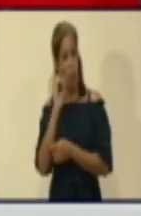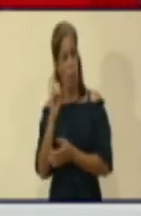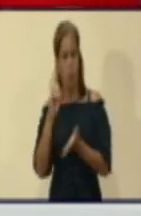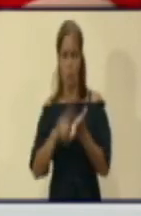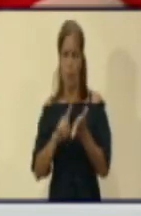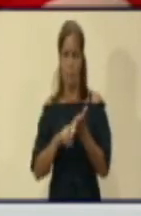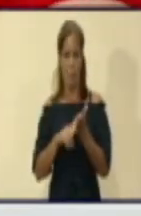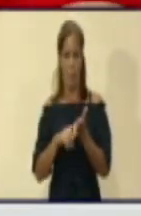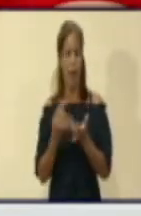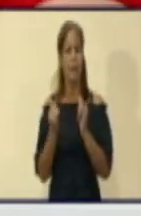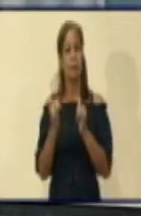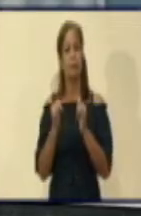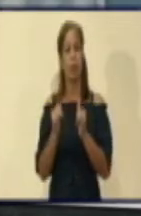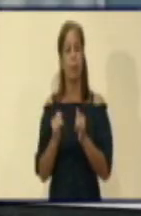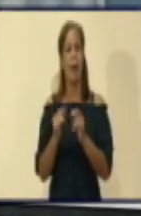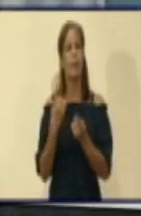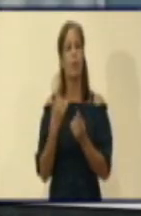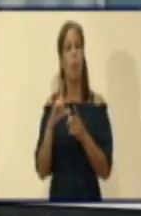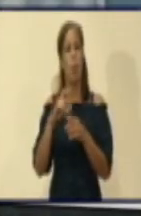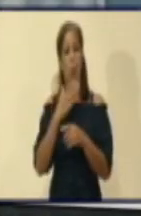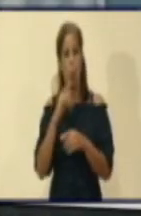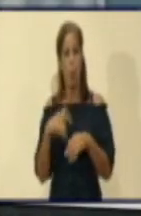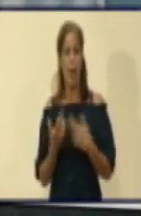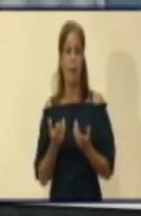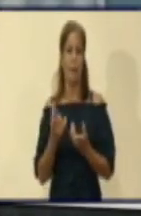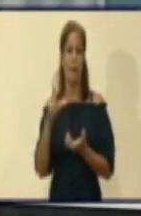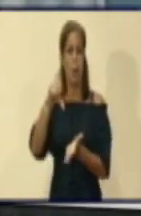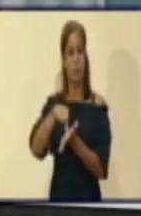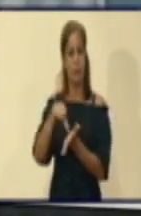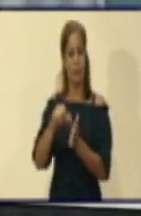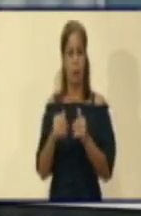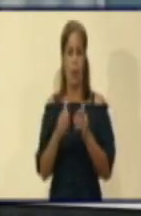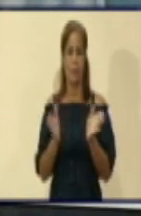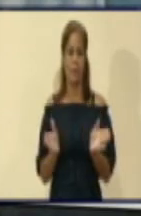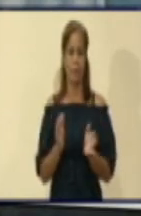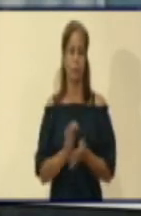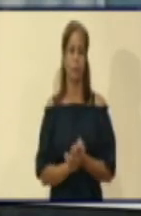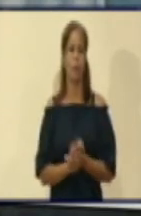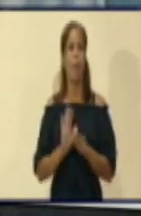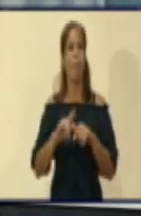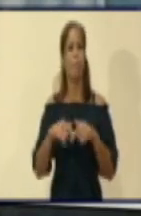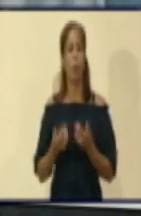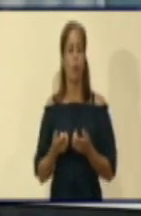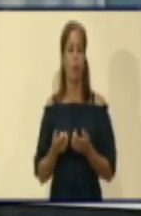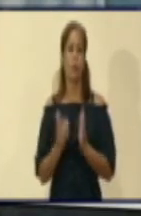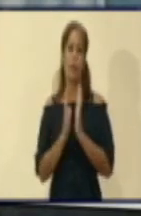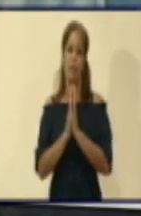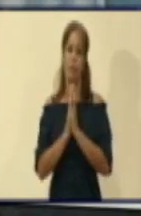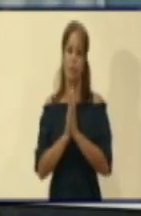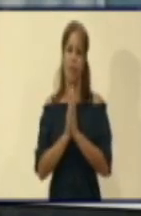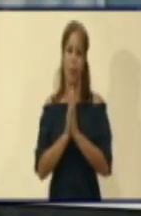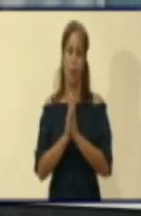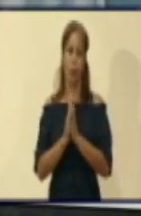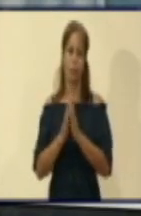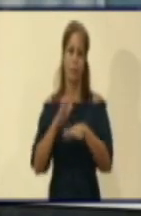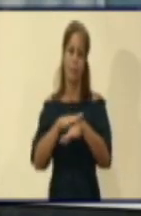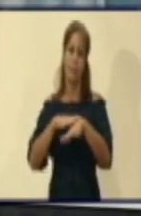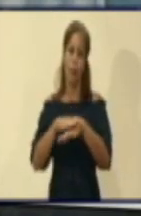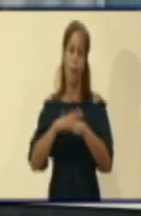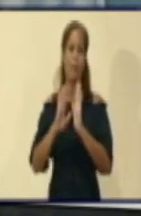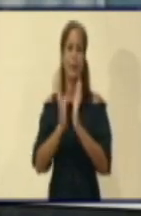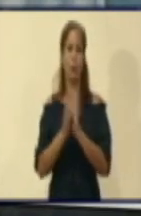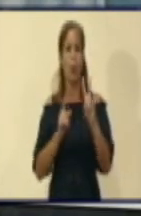de aislamiento. Gracias, Teresa, por toda esta explicación que nos acaba de ofrecer. Por favor, le pido disculpas a los televidentes, mi móvil ya colapsó.